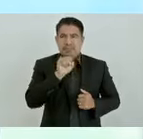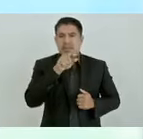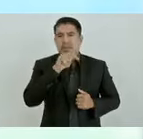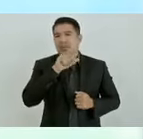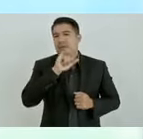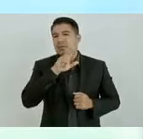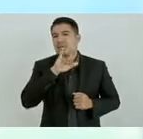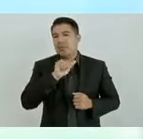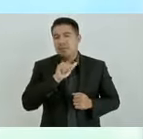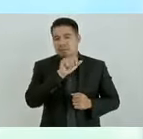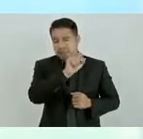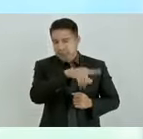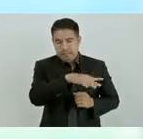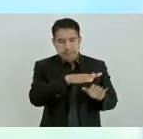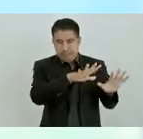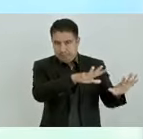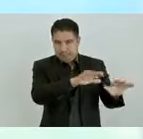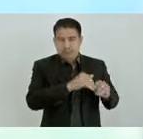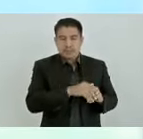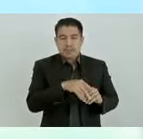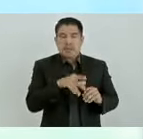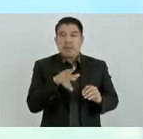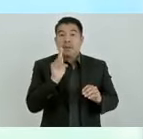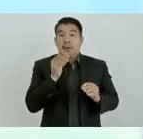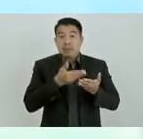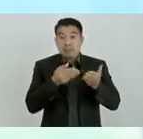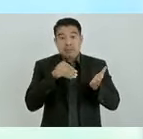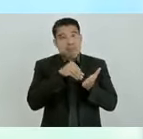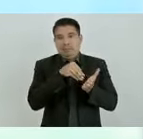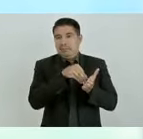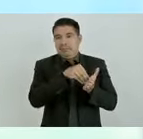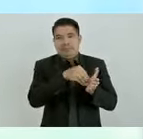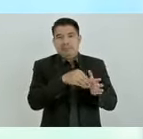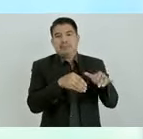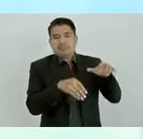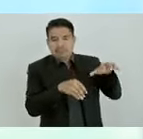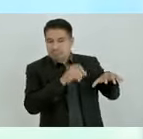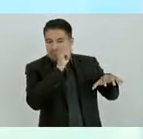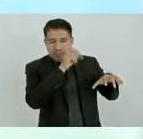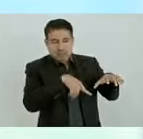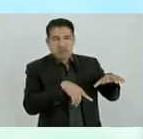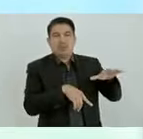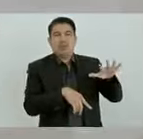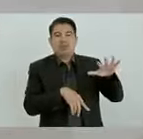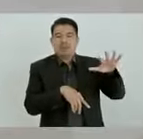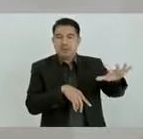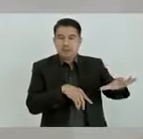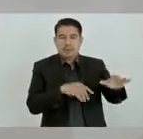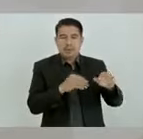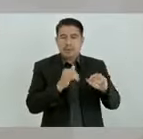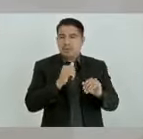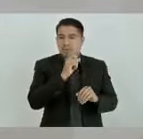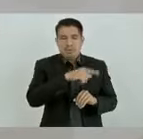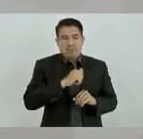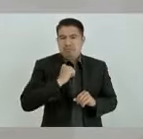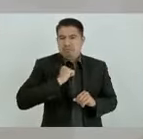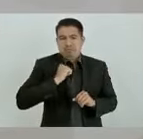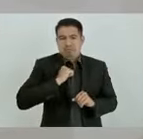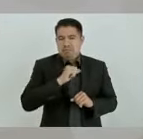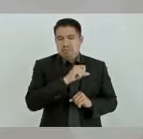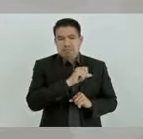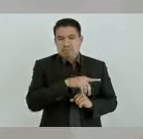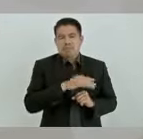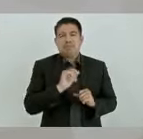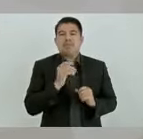ahora va a seguir operando el nuevo, el antiguo aeropuerto de la Ciudad